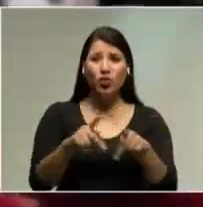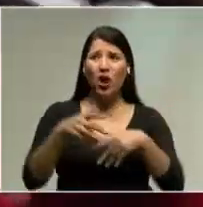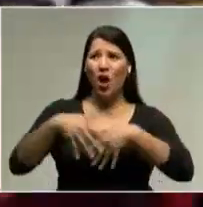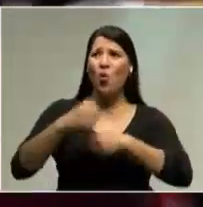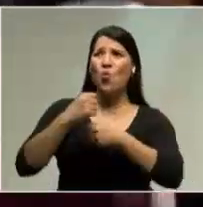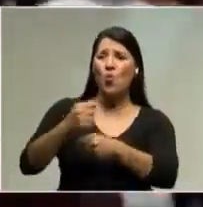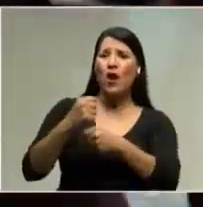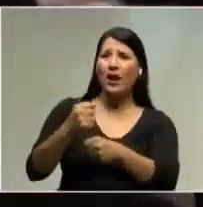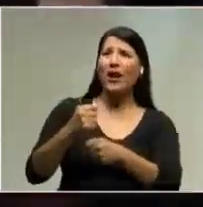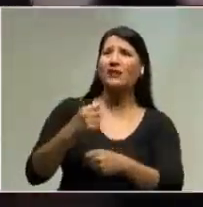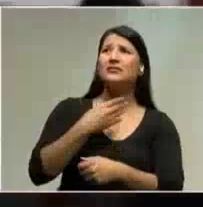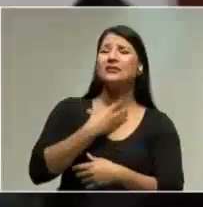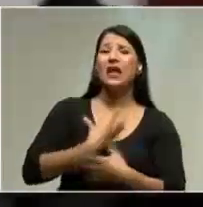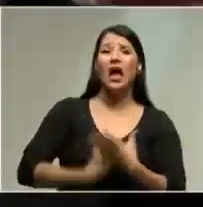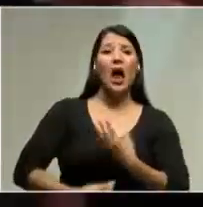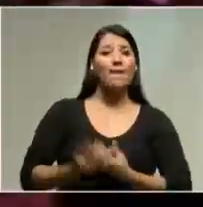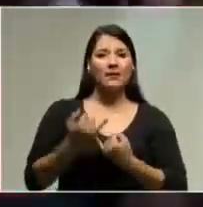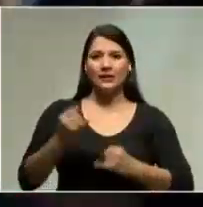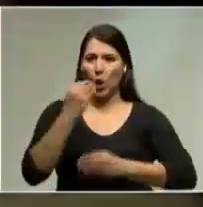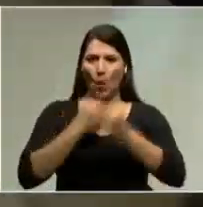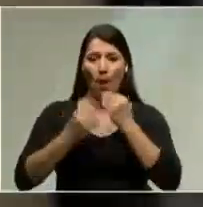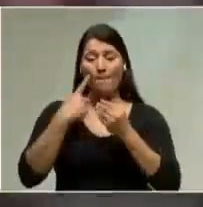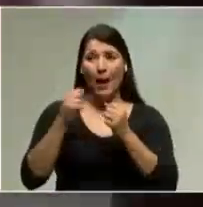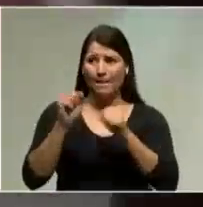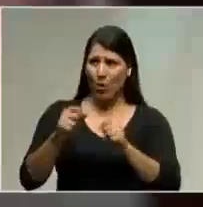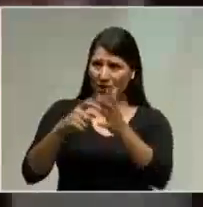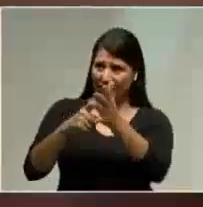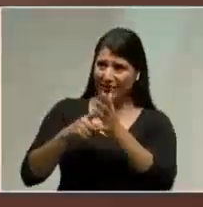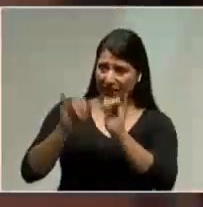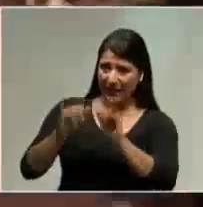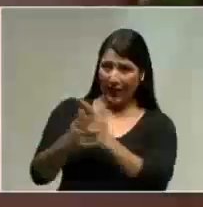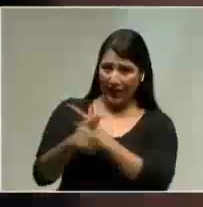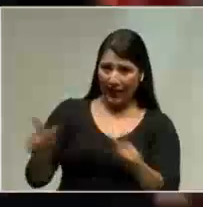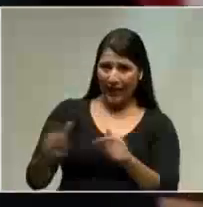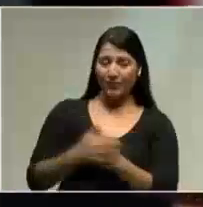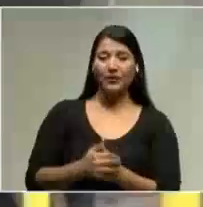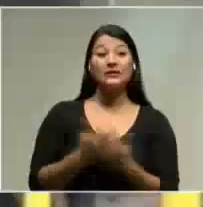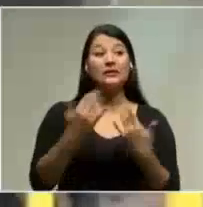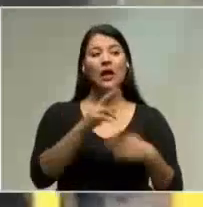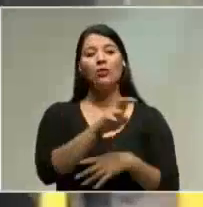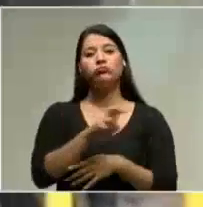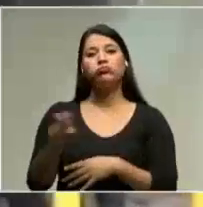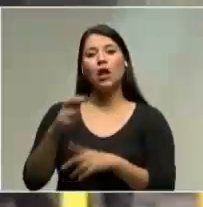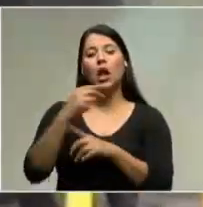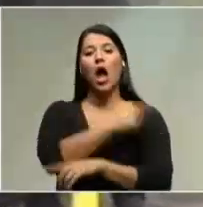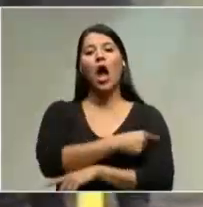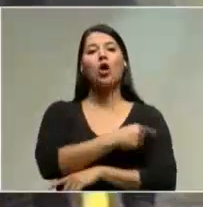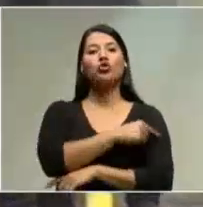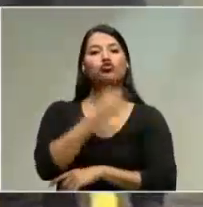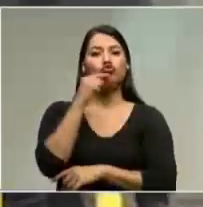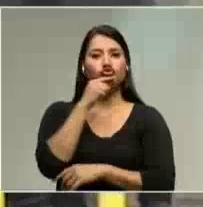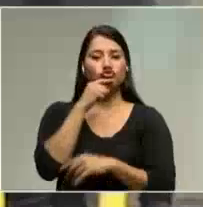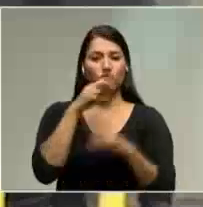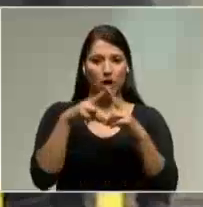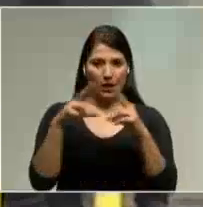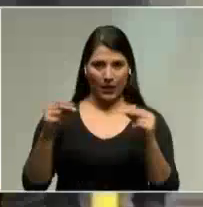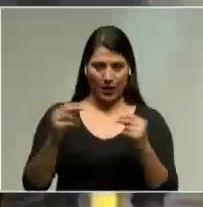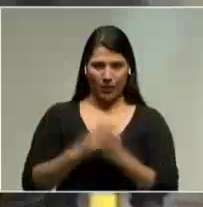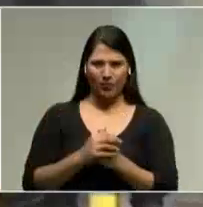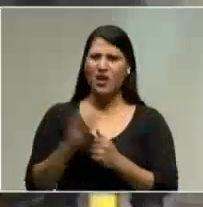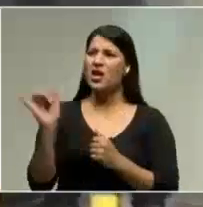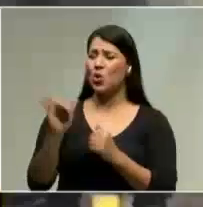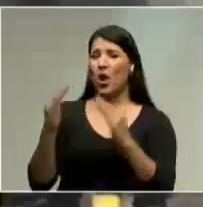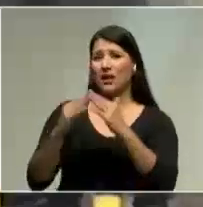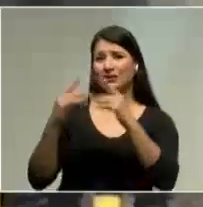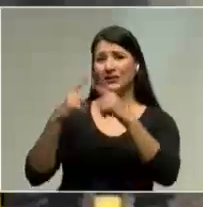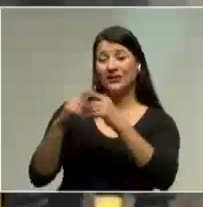la liberación de sus hijos. Las madres han sido evacuadas en un vehículo de la Cruz Roja nicaragüense. Una situación similar se vive en la